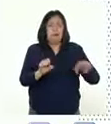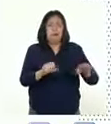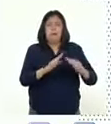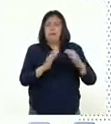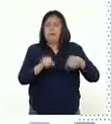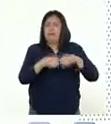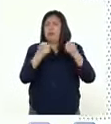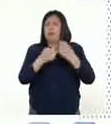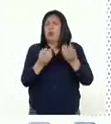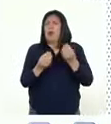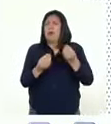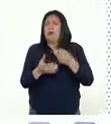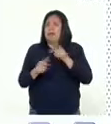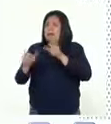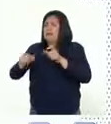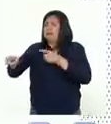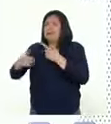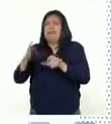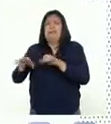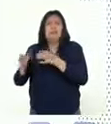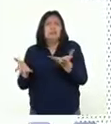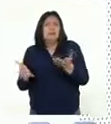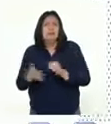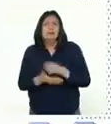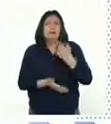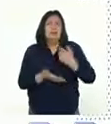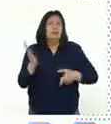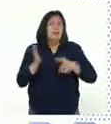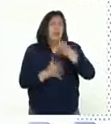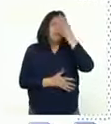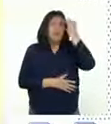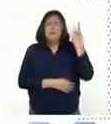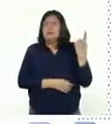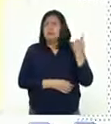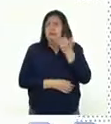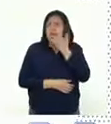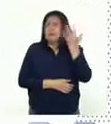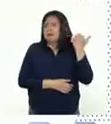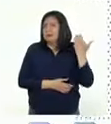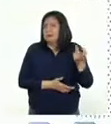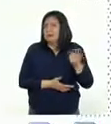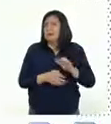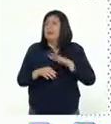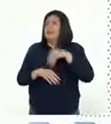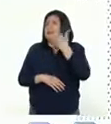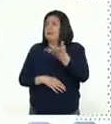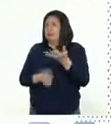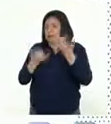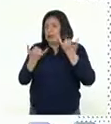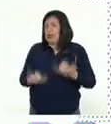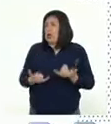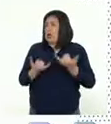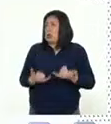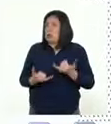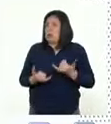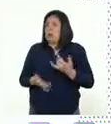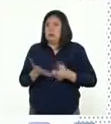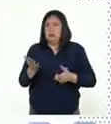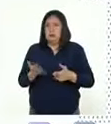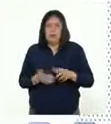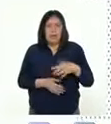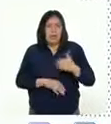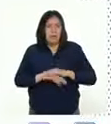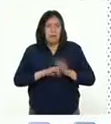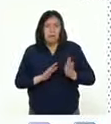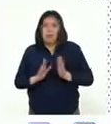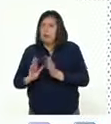daños? ¿Cómo reaccionó la gente? ¿Qué aprendimos? Luego, por el presente.